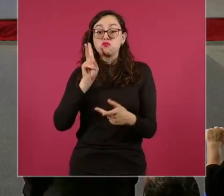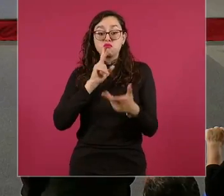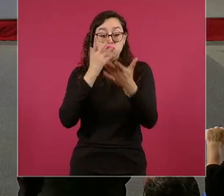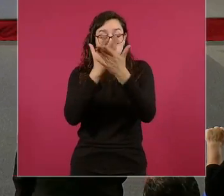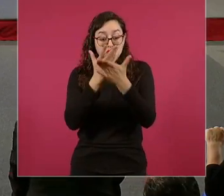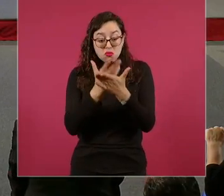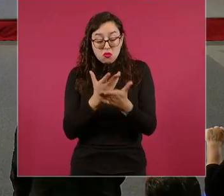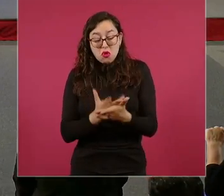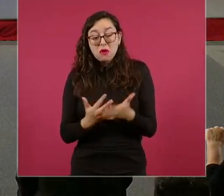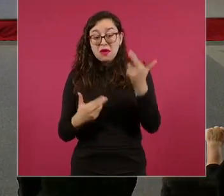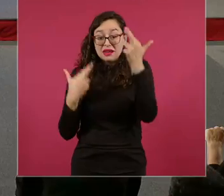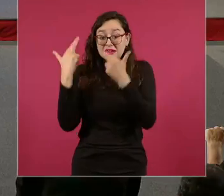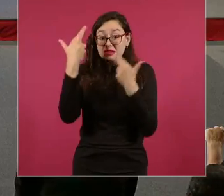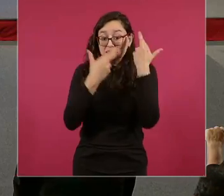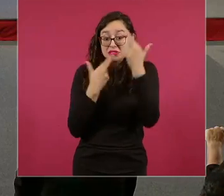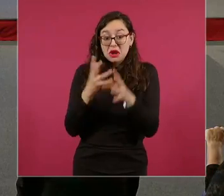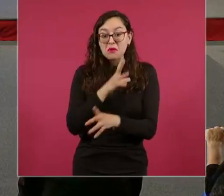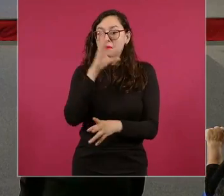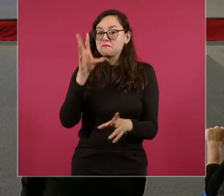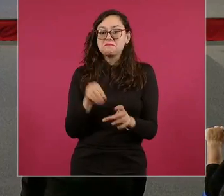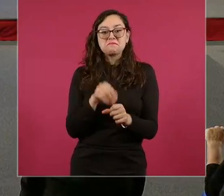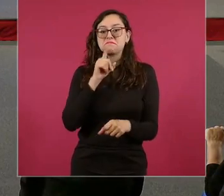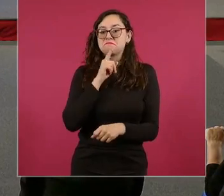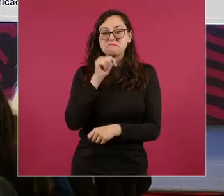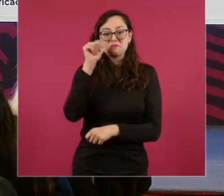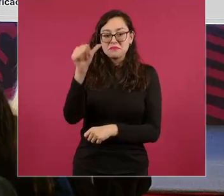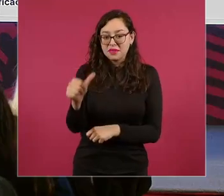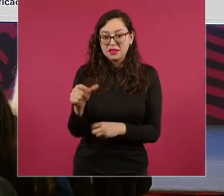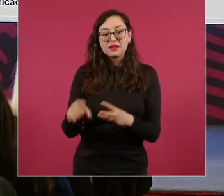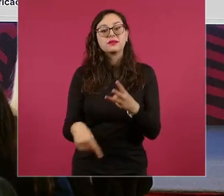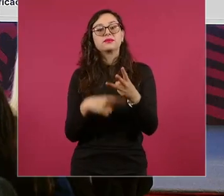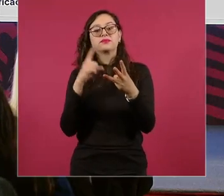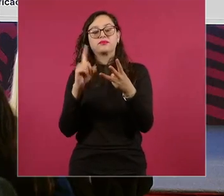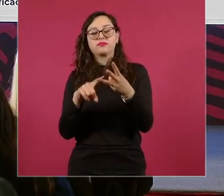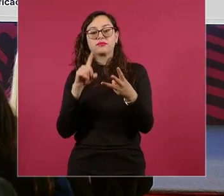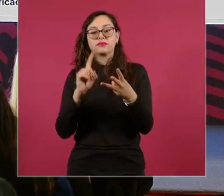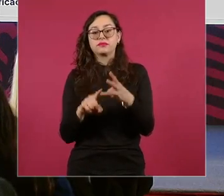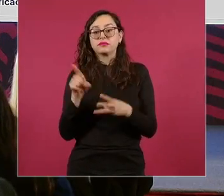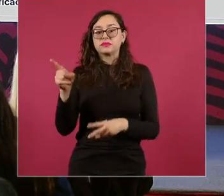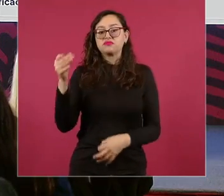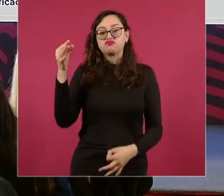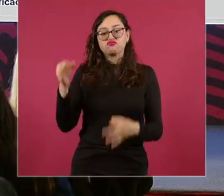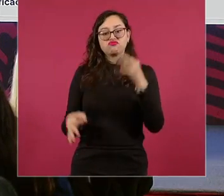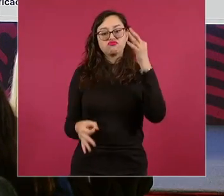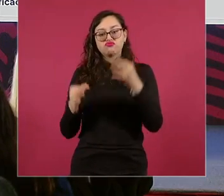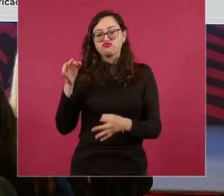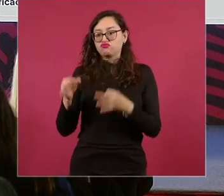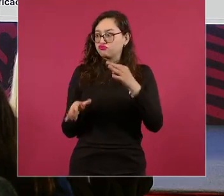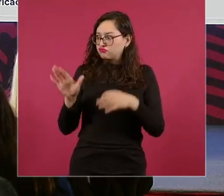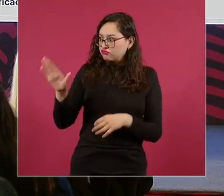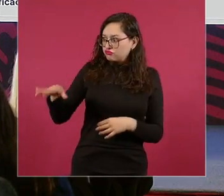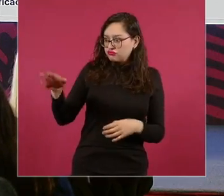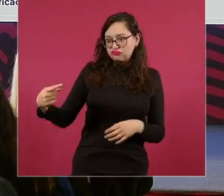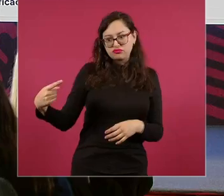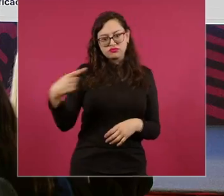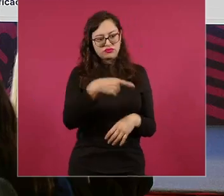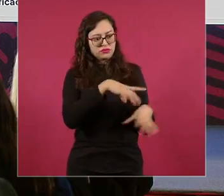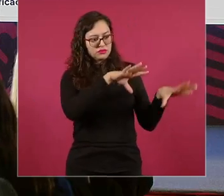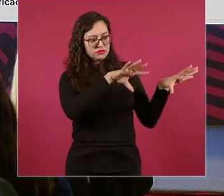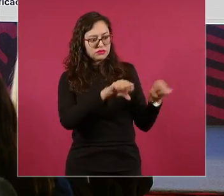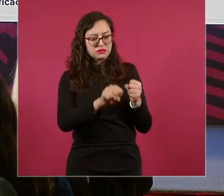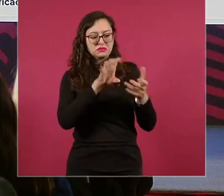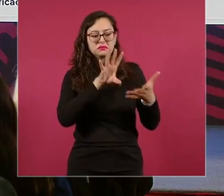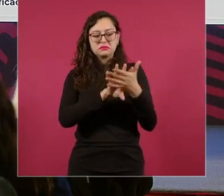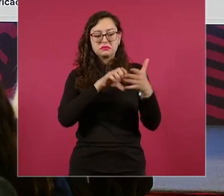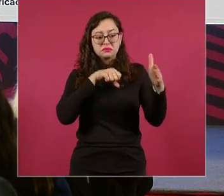que presentó el Ministerio Público. Tres, el tribunal negó la solicitud de captura en contra de